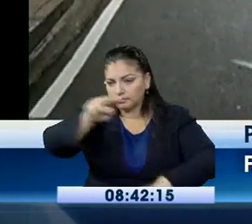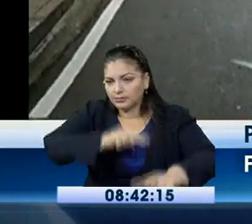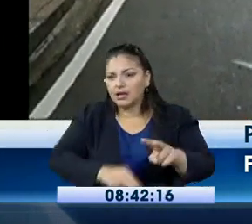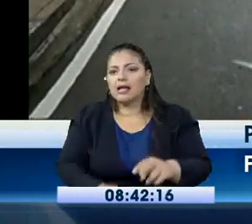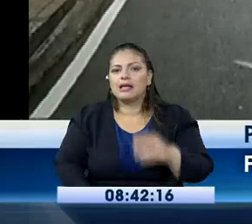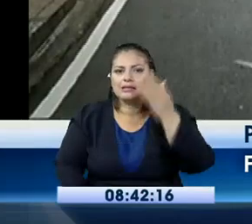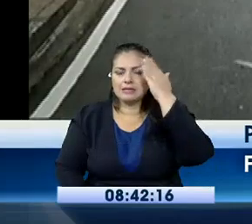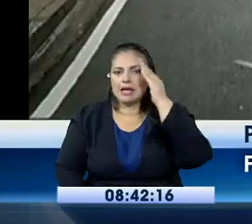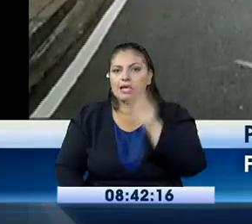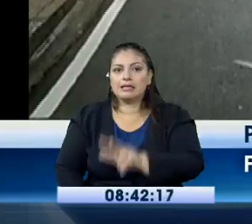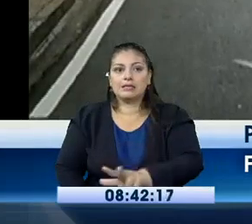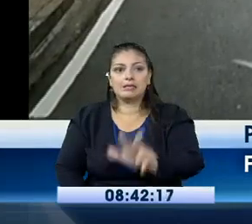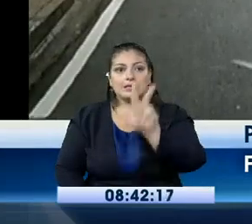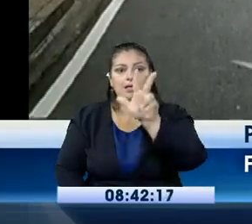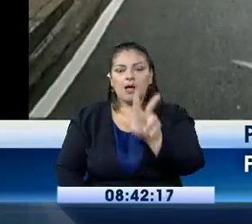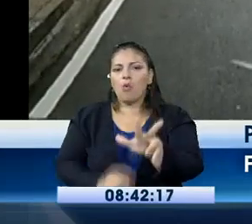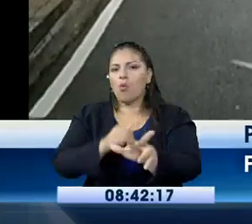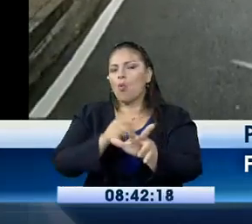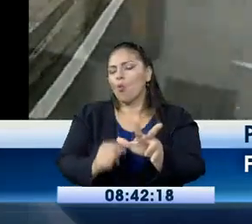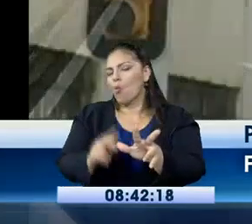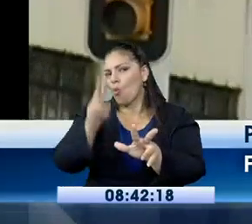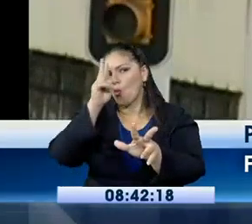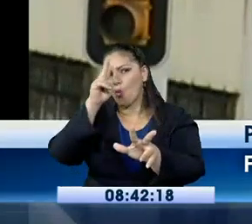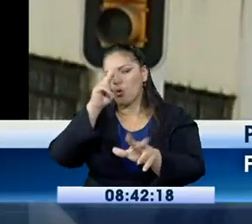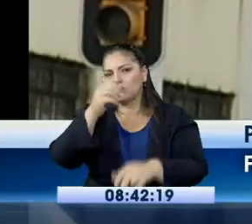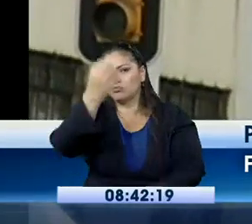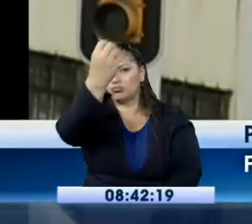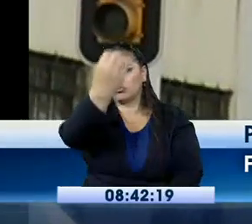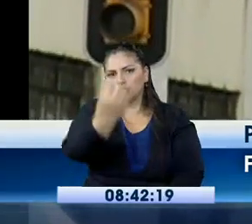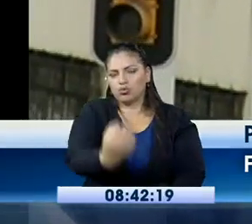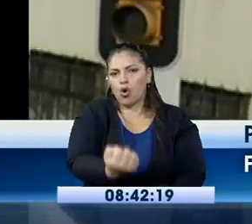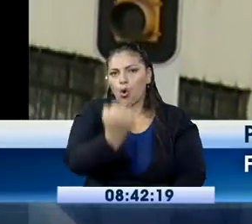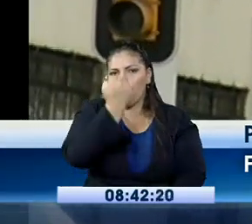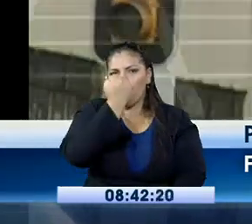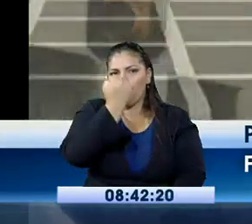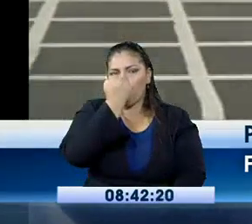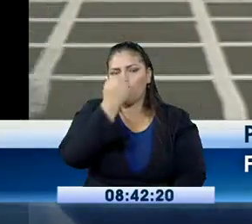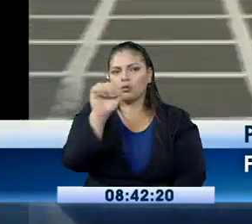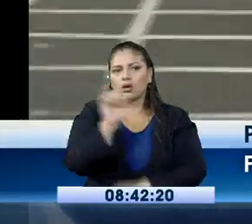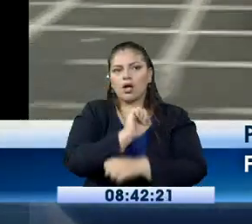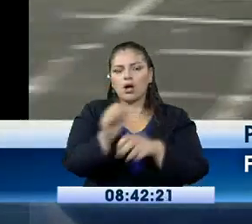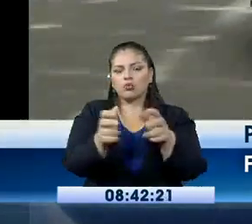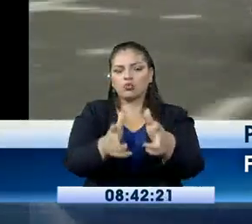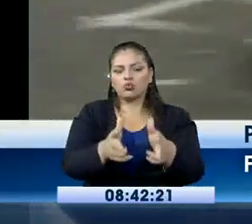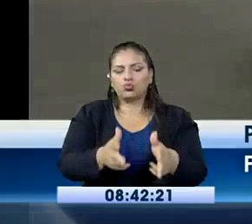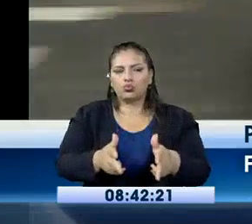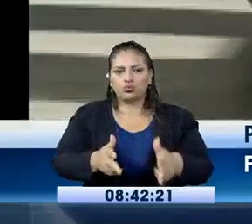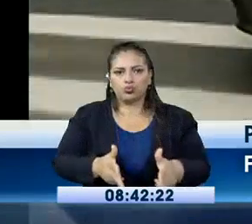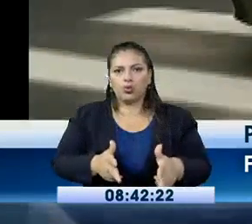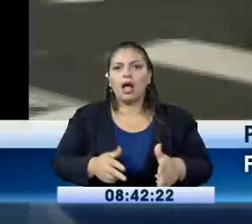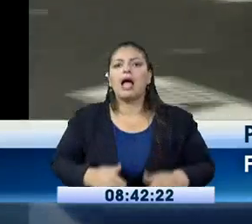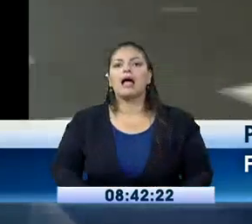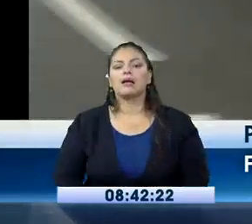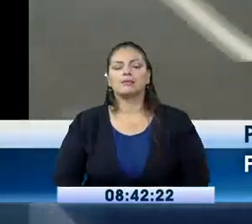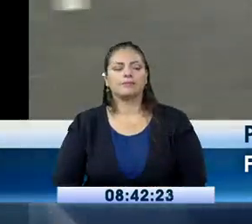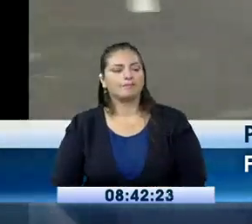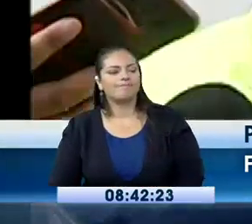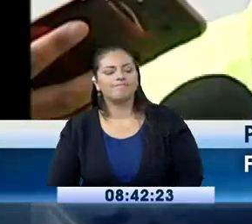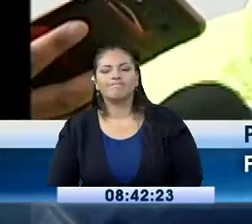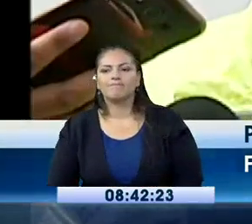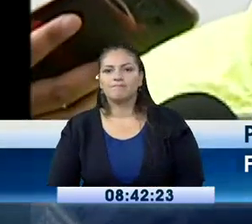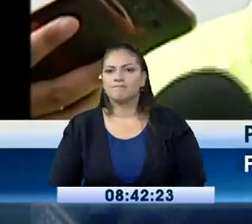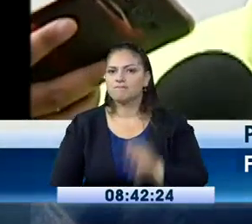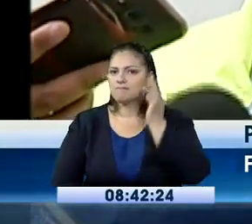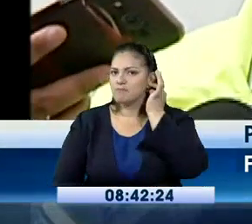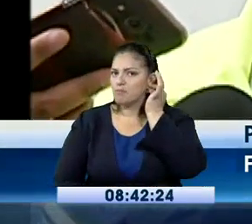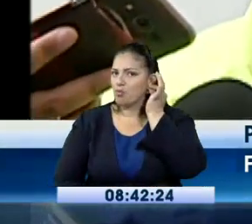luz de rojo a verde de los semáforos. Había una organización delictiva, quienes aprovechando inclusive